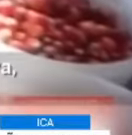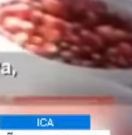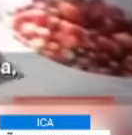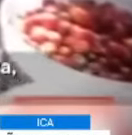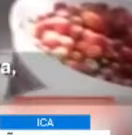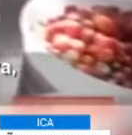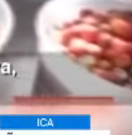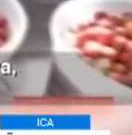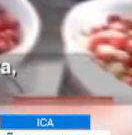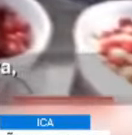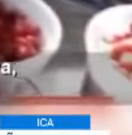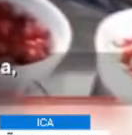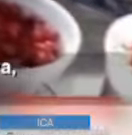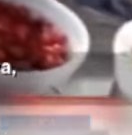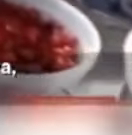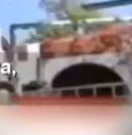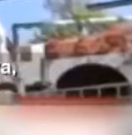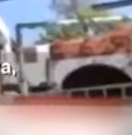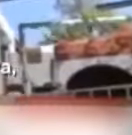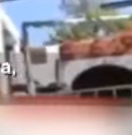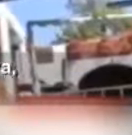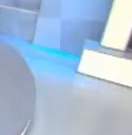llampuyachinja.